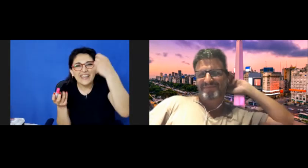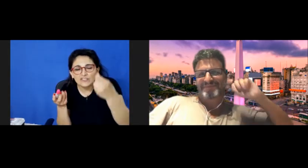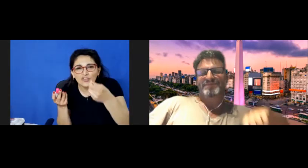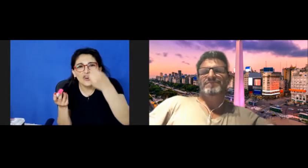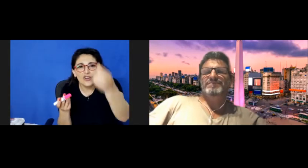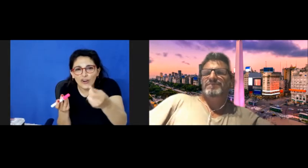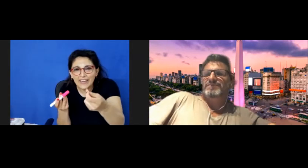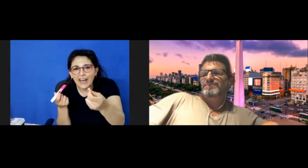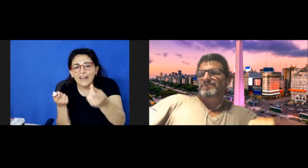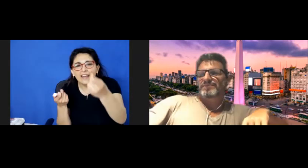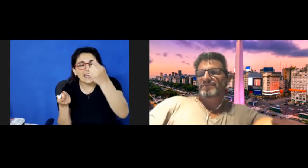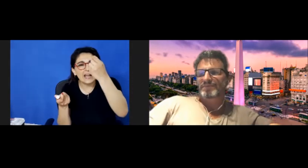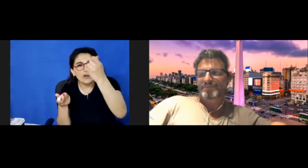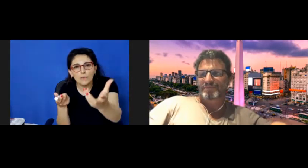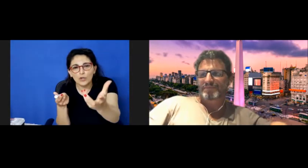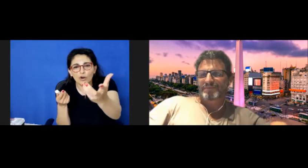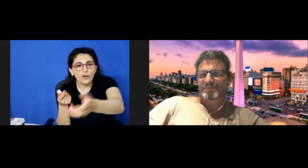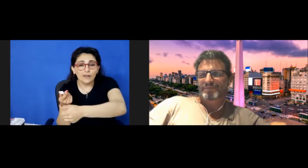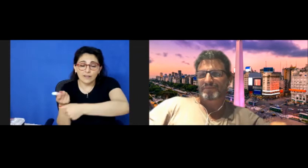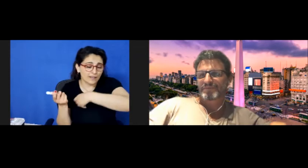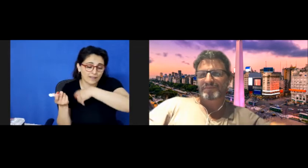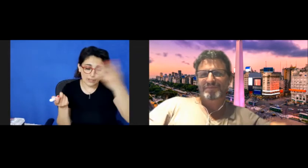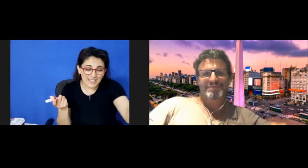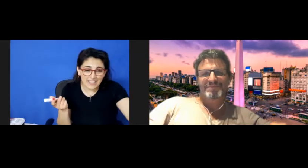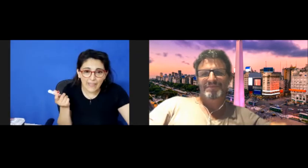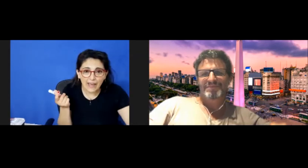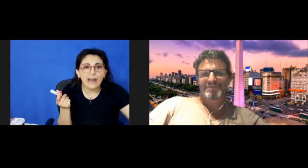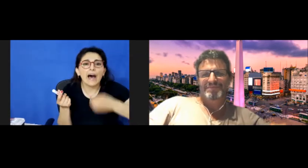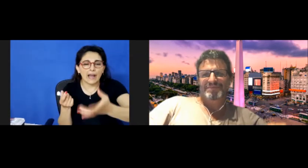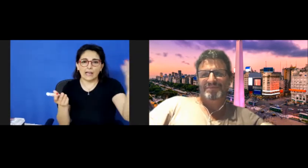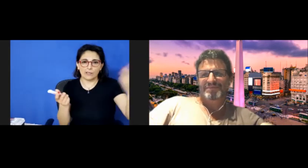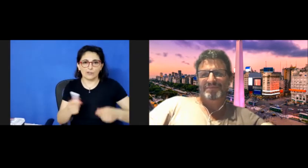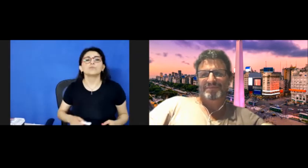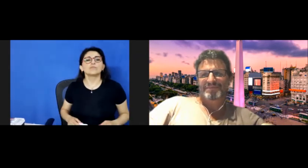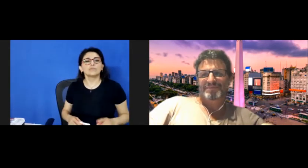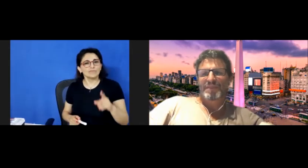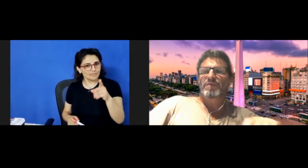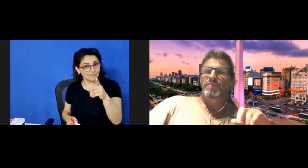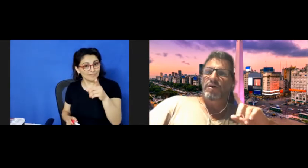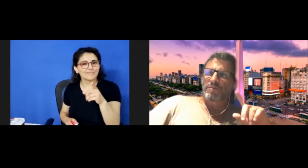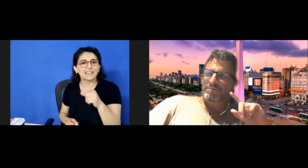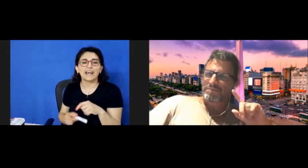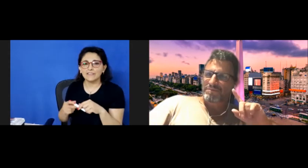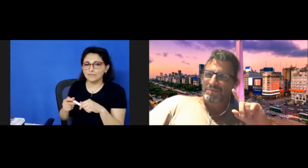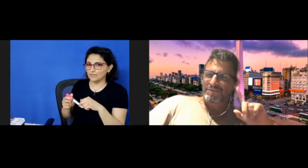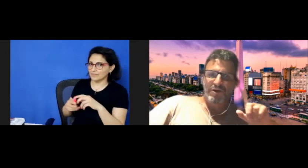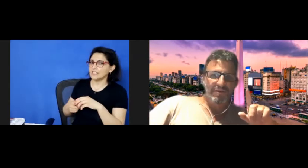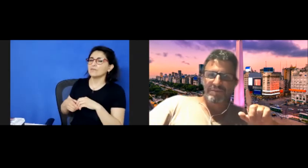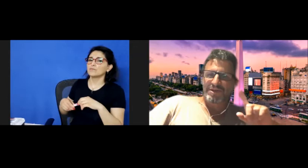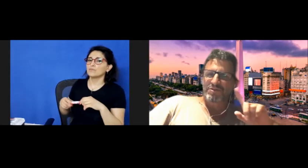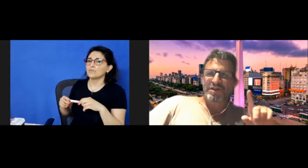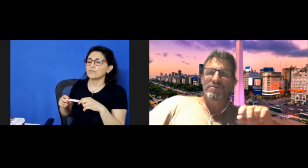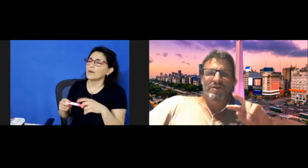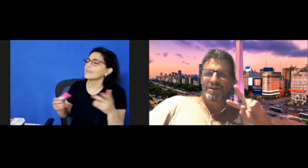el maestro logra que el alumno que no hace nada haga algo. No. ¿Qué tal? No.